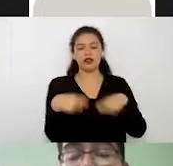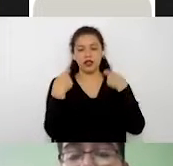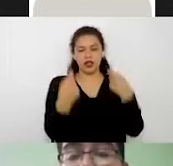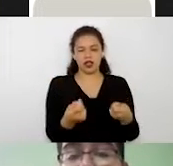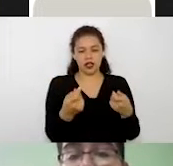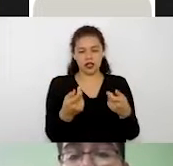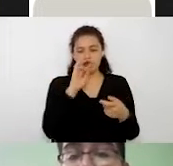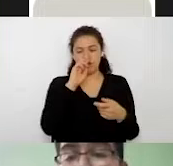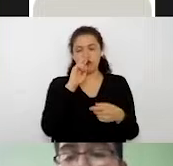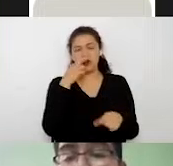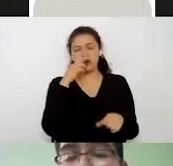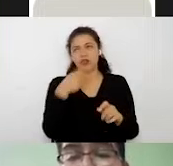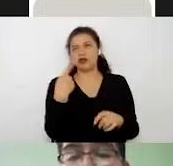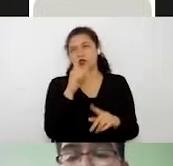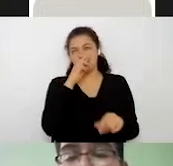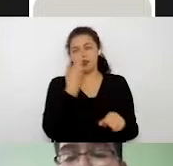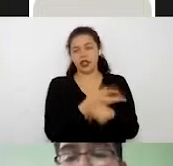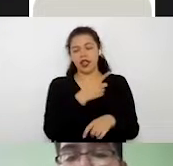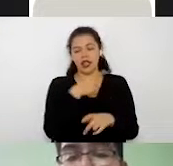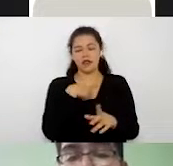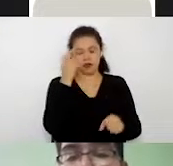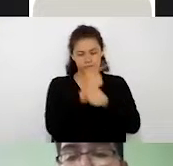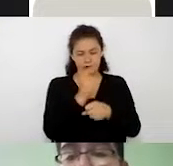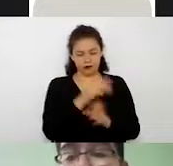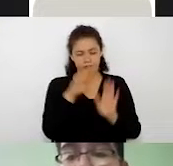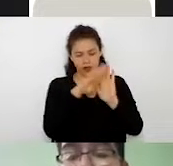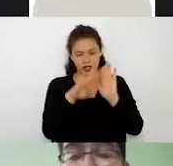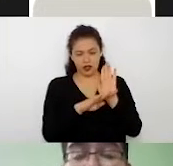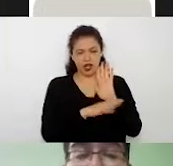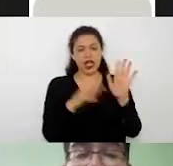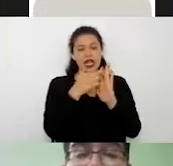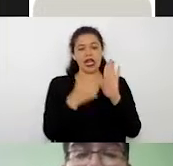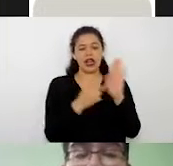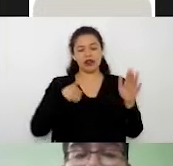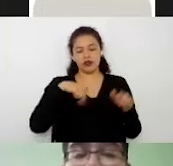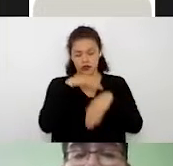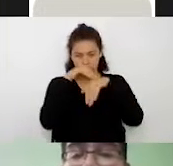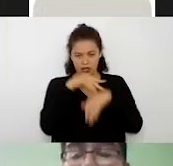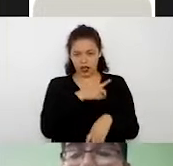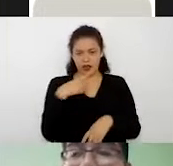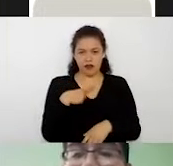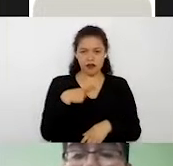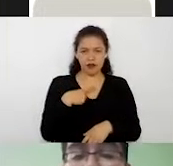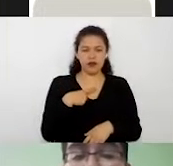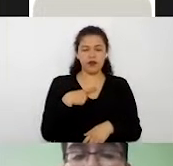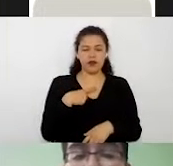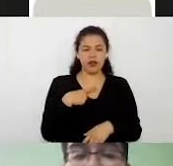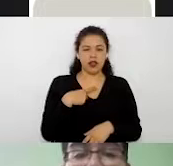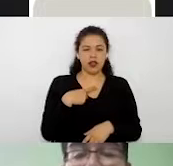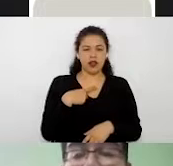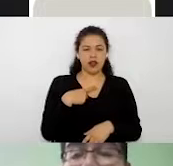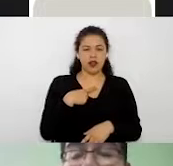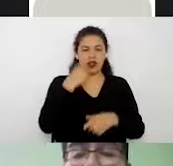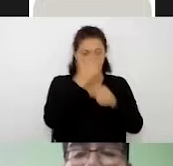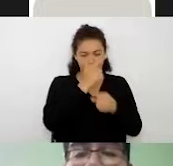los pasos y los protocolos que deberíamos de seguir, y precisamente es eso, compartir la información, que